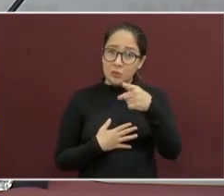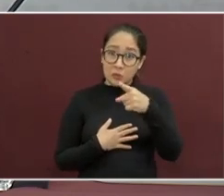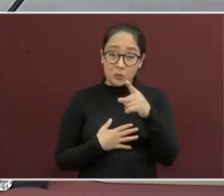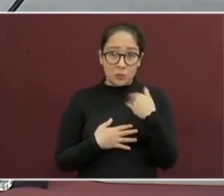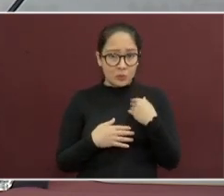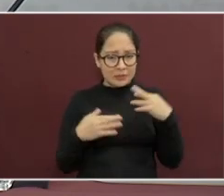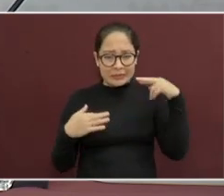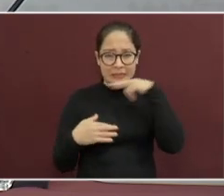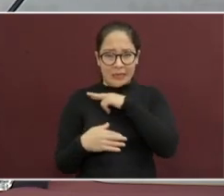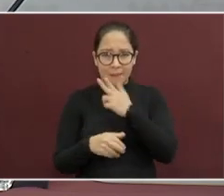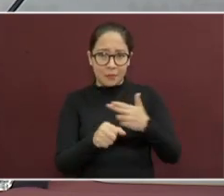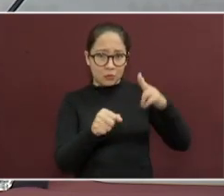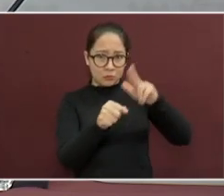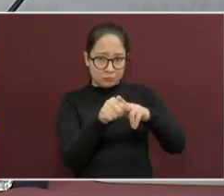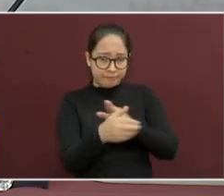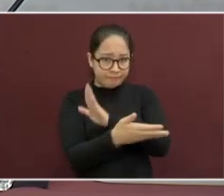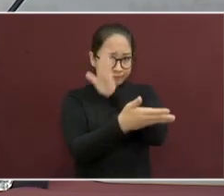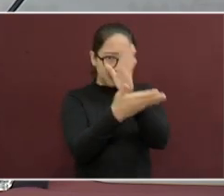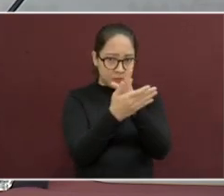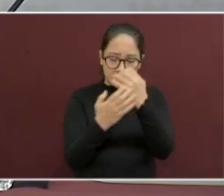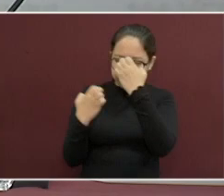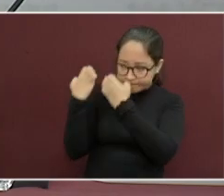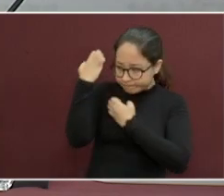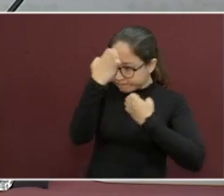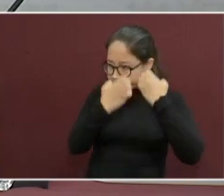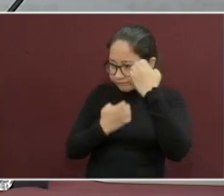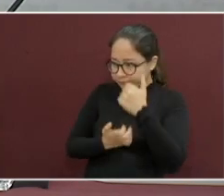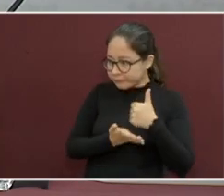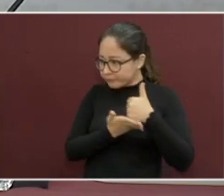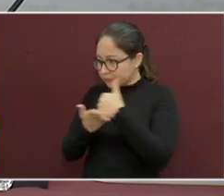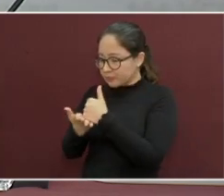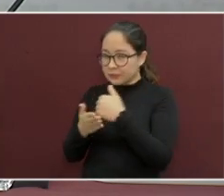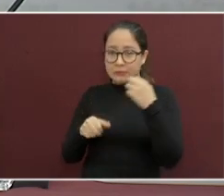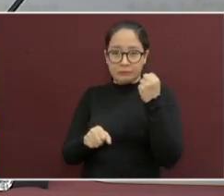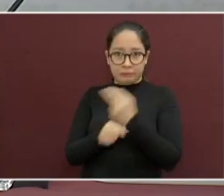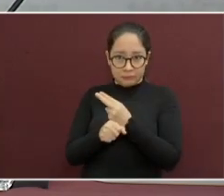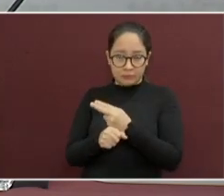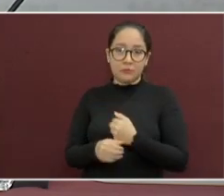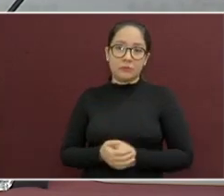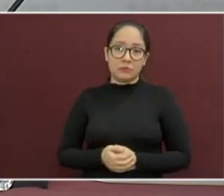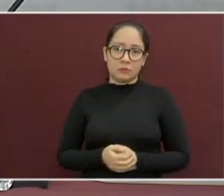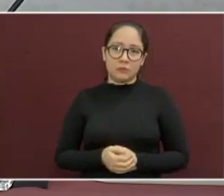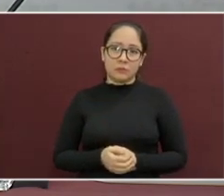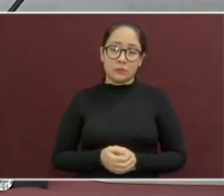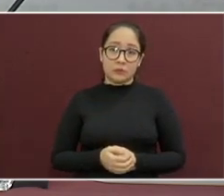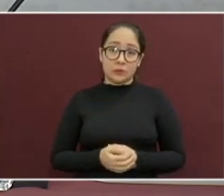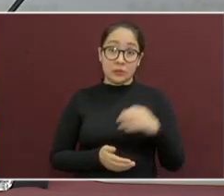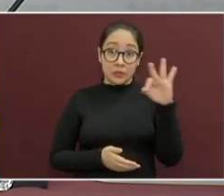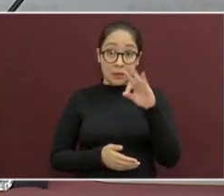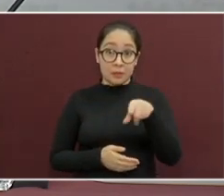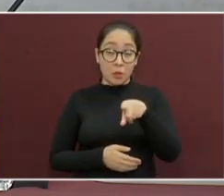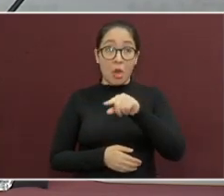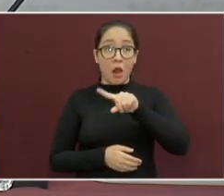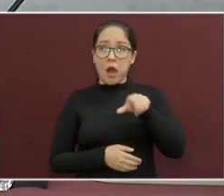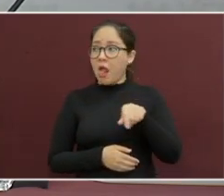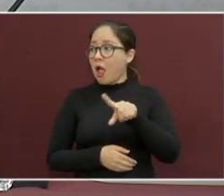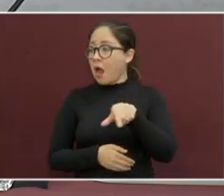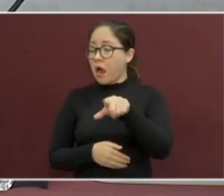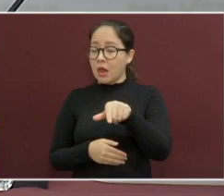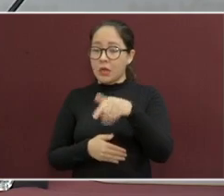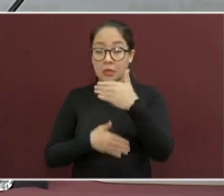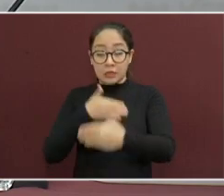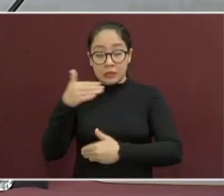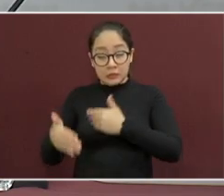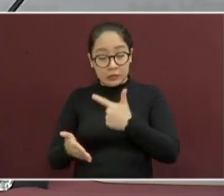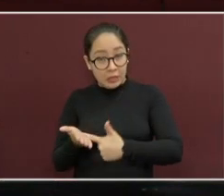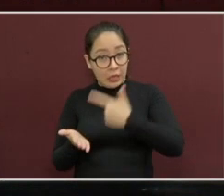una unidad de salud para ser valorado y tratado a tiempo los cuadros se pueden complicar y pueden tener un desenlace